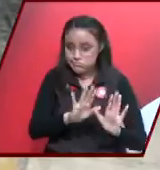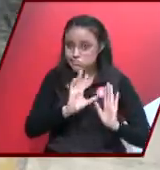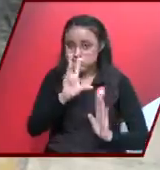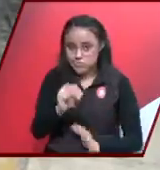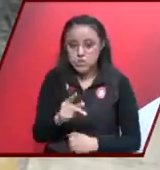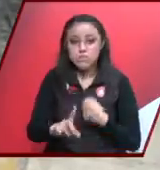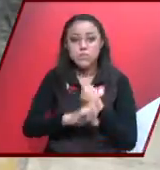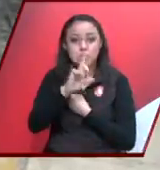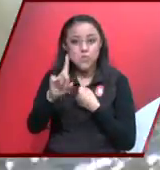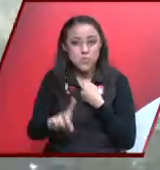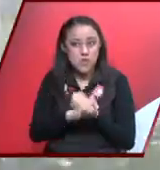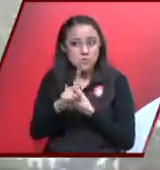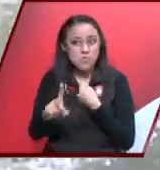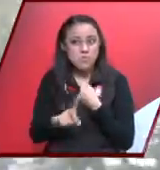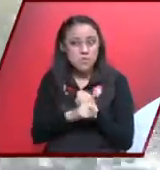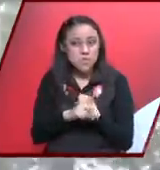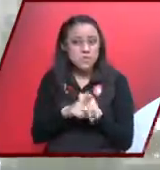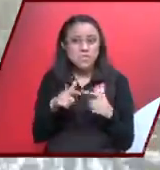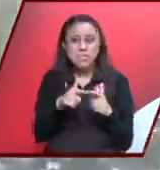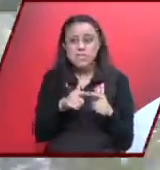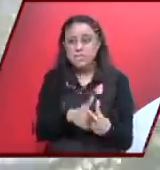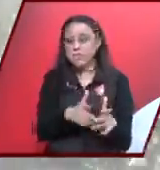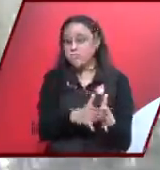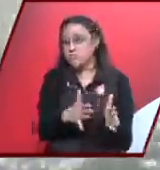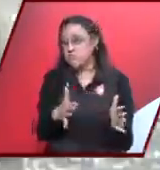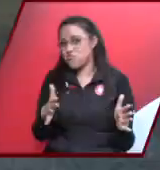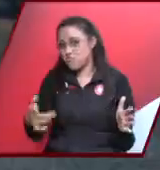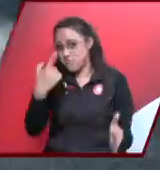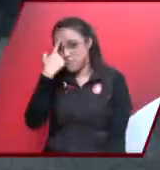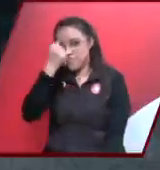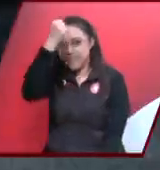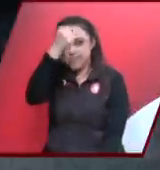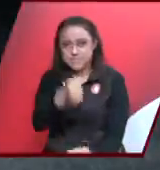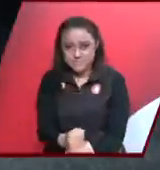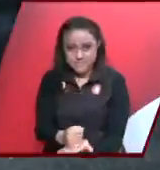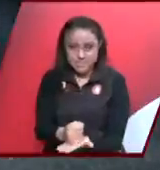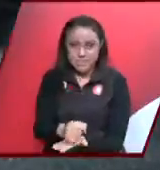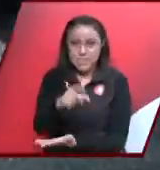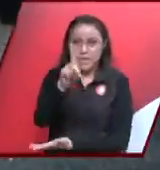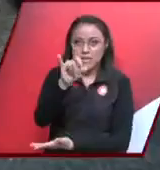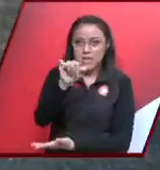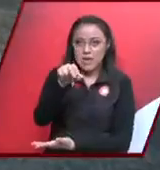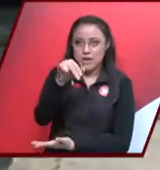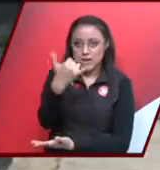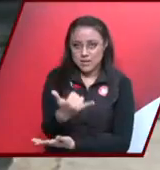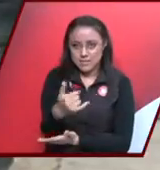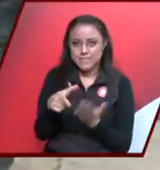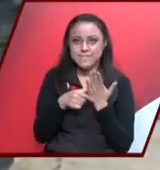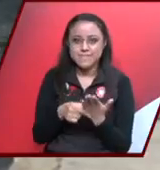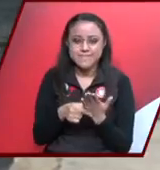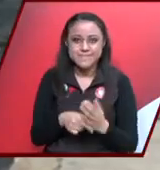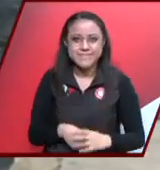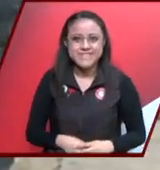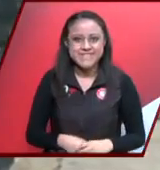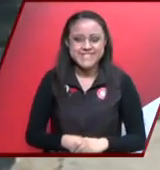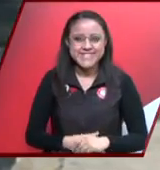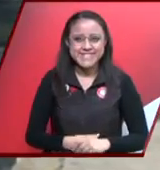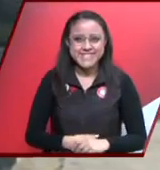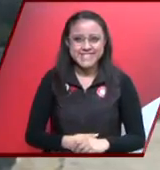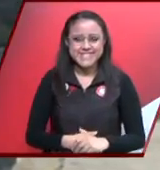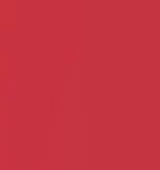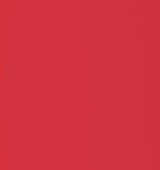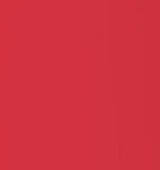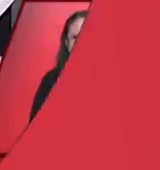y la problemática se intensifica. Para quien corresponda, Vianey Ponce Gómez.